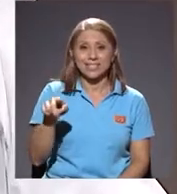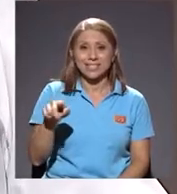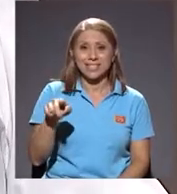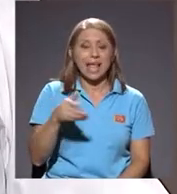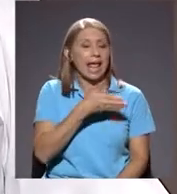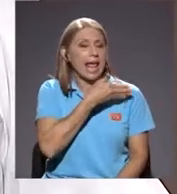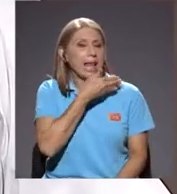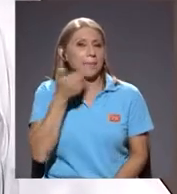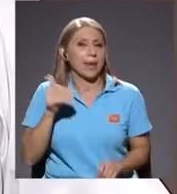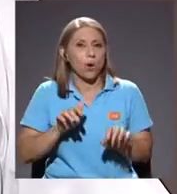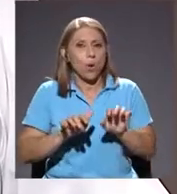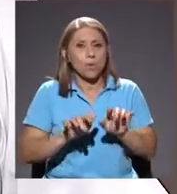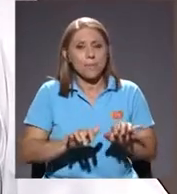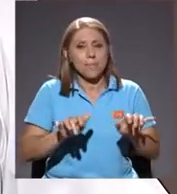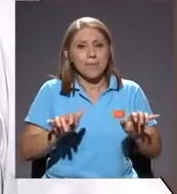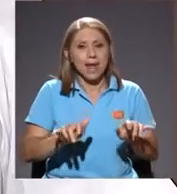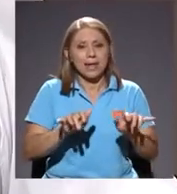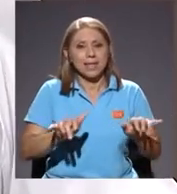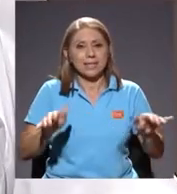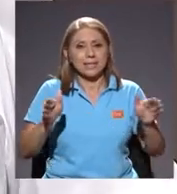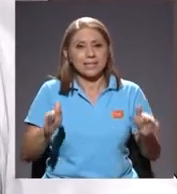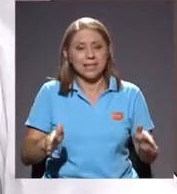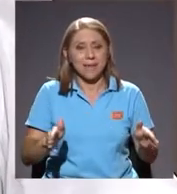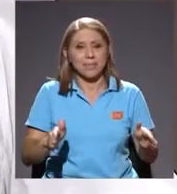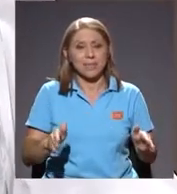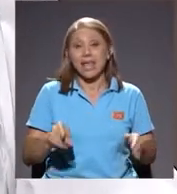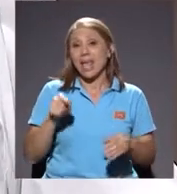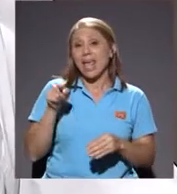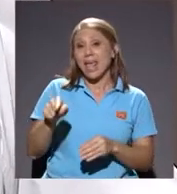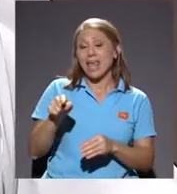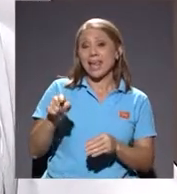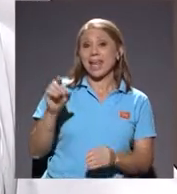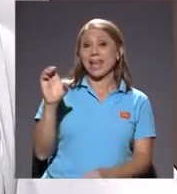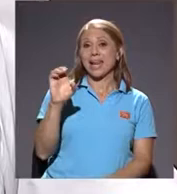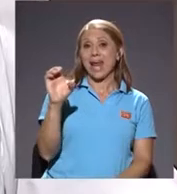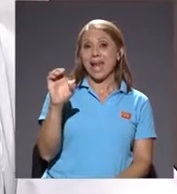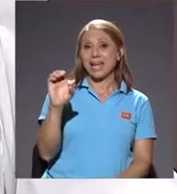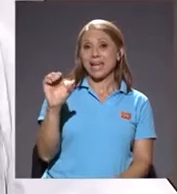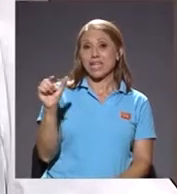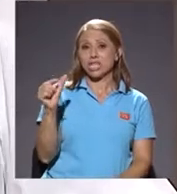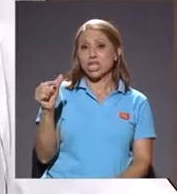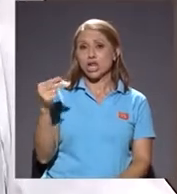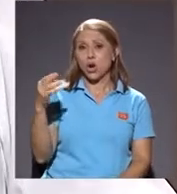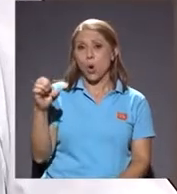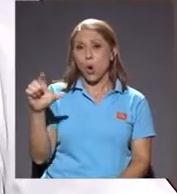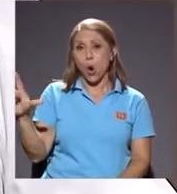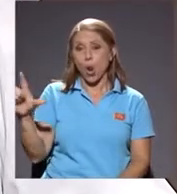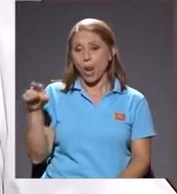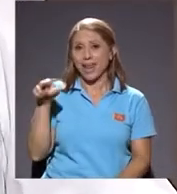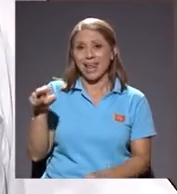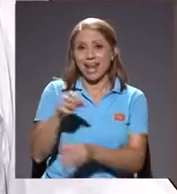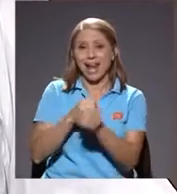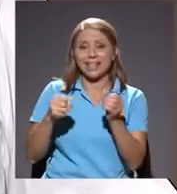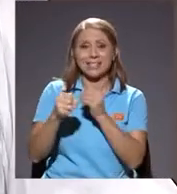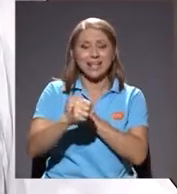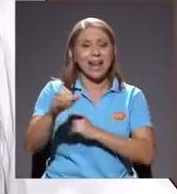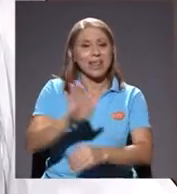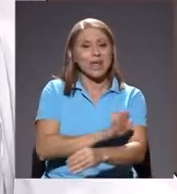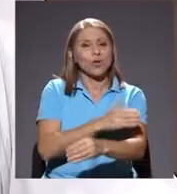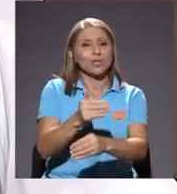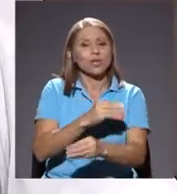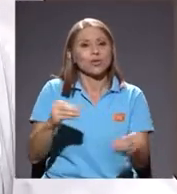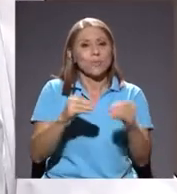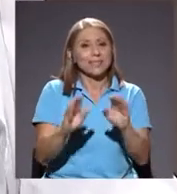la época en el carnegie hall que era por entonces la sala de conciertos más extraordinaria y entonces